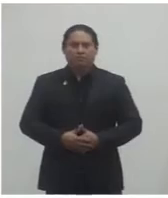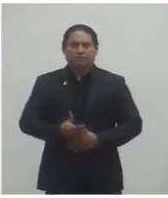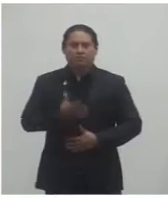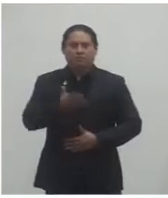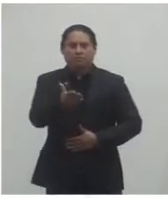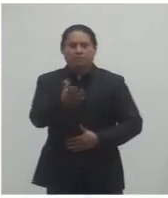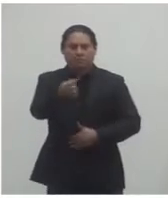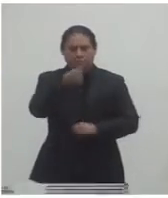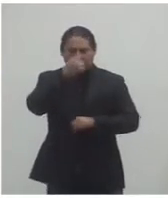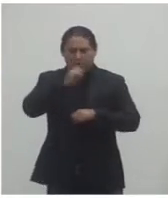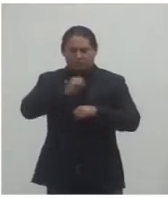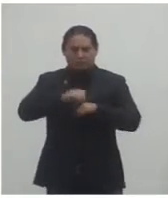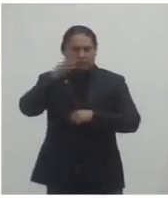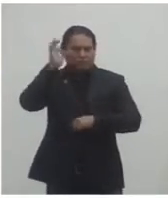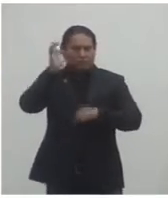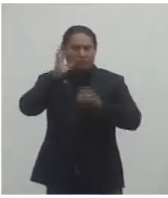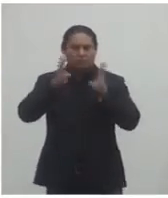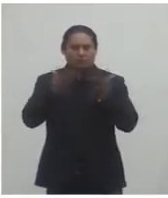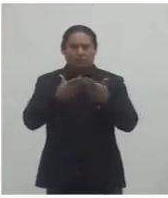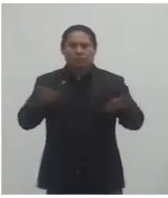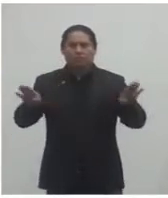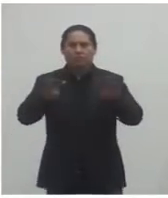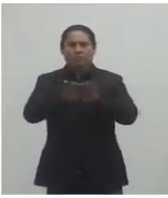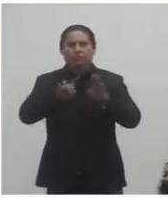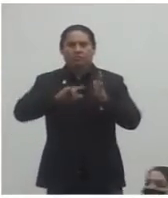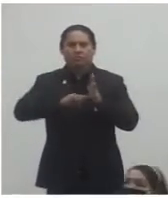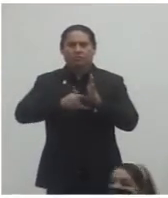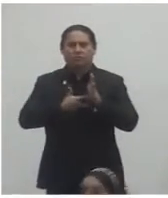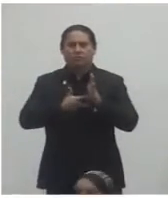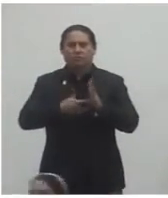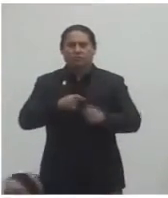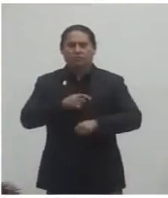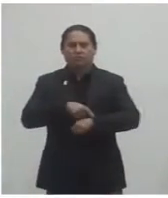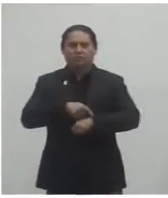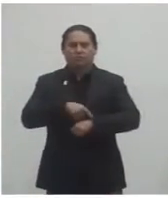Solicito a la Secretaría cierre el sistema electrónico.